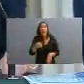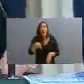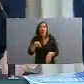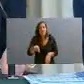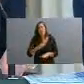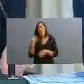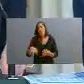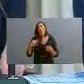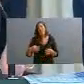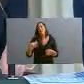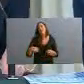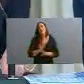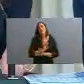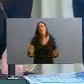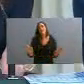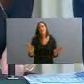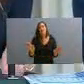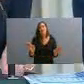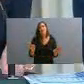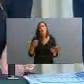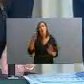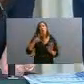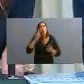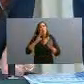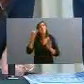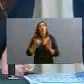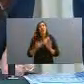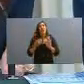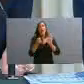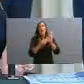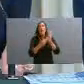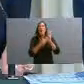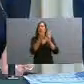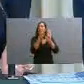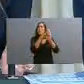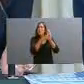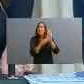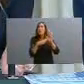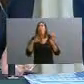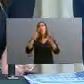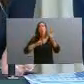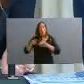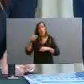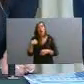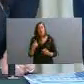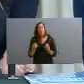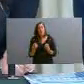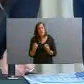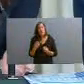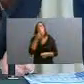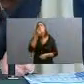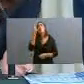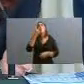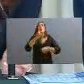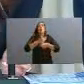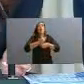esto tiene que tener también una reglamentación, no una eliminación, porque hay obras, una obra del Estado. Supongamos